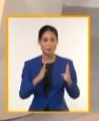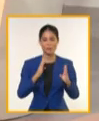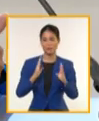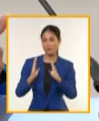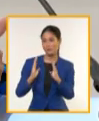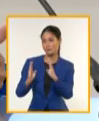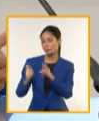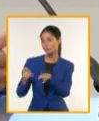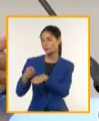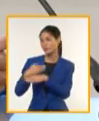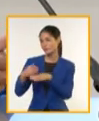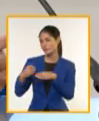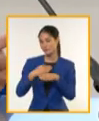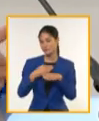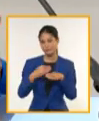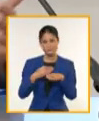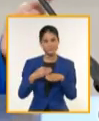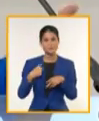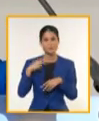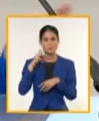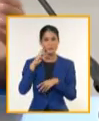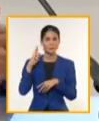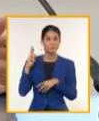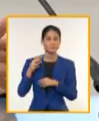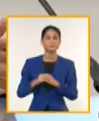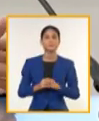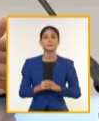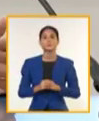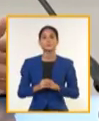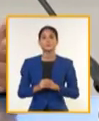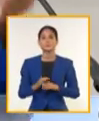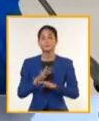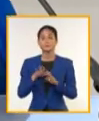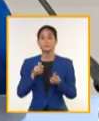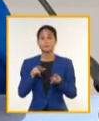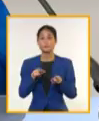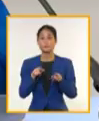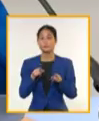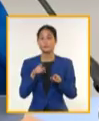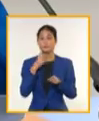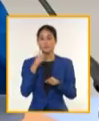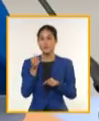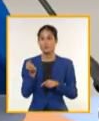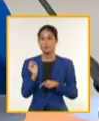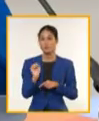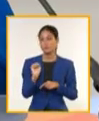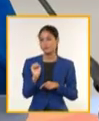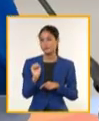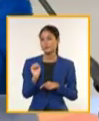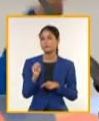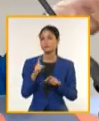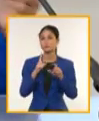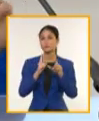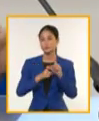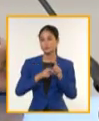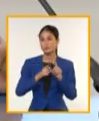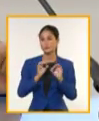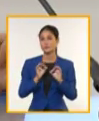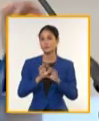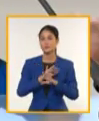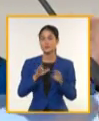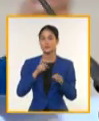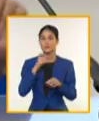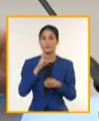que recordar que en el caso de la desaparición del campo socialista, el único jefe de Estado que visitó nuestro país fue Jiang